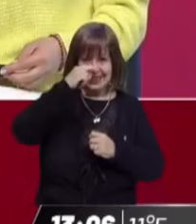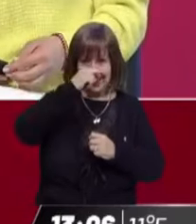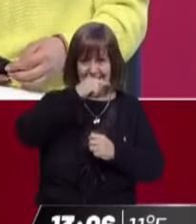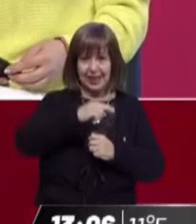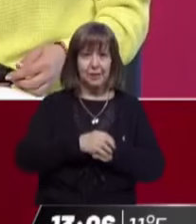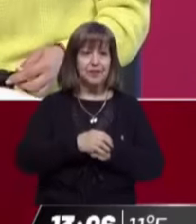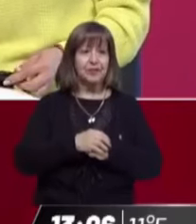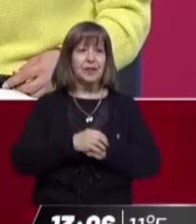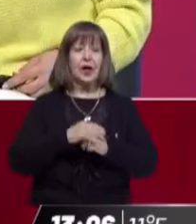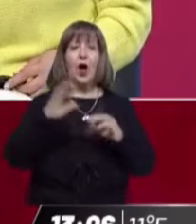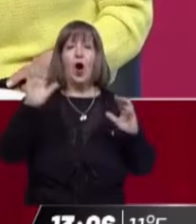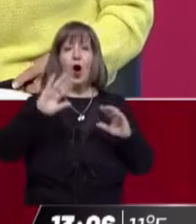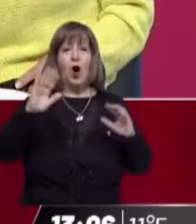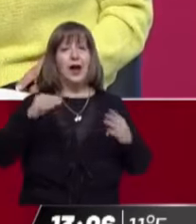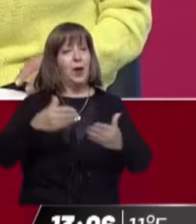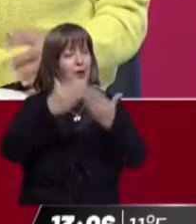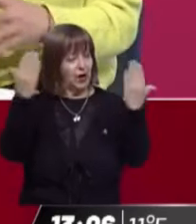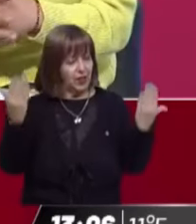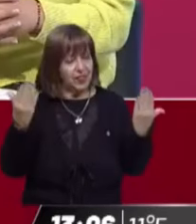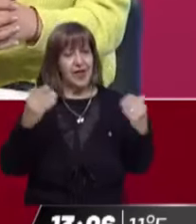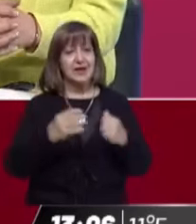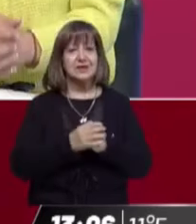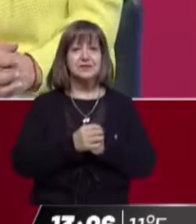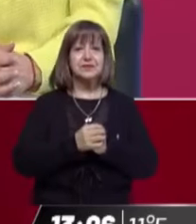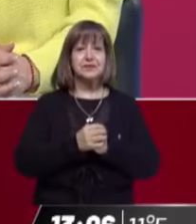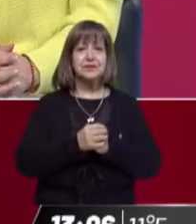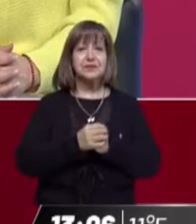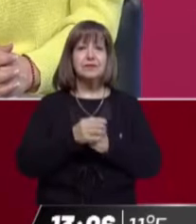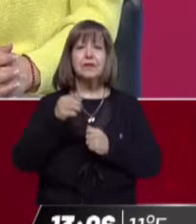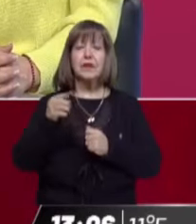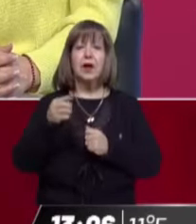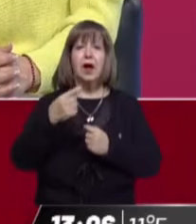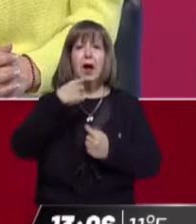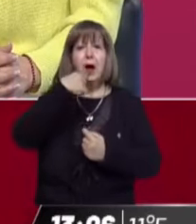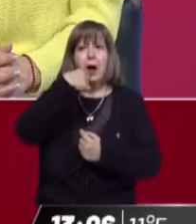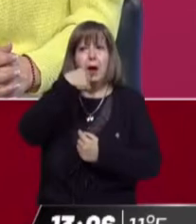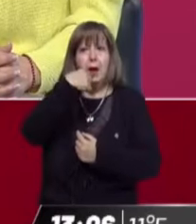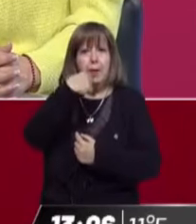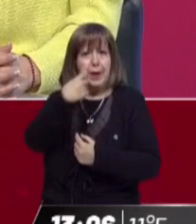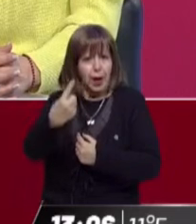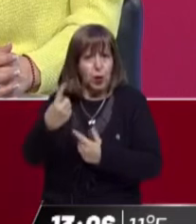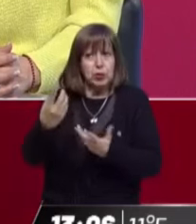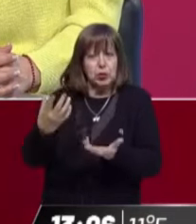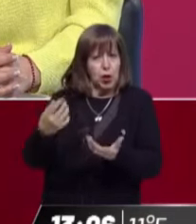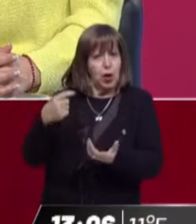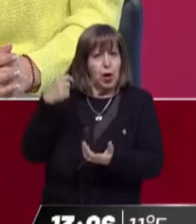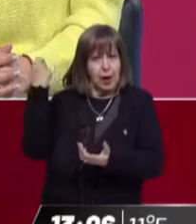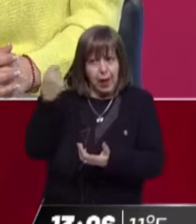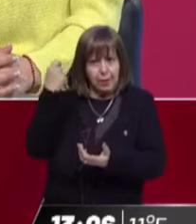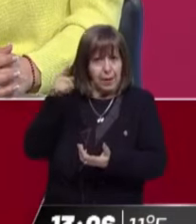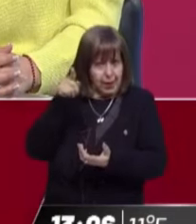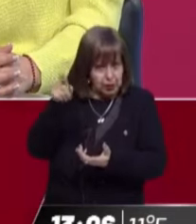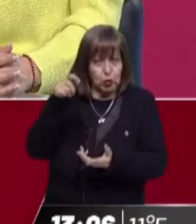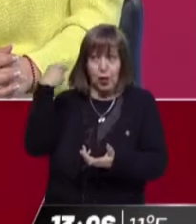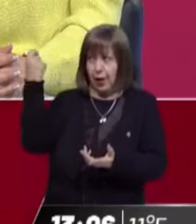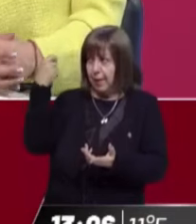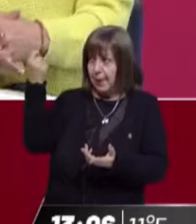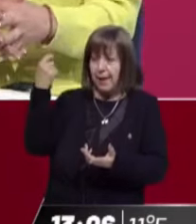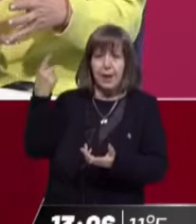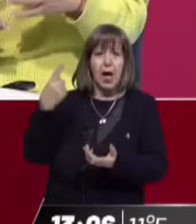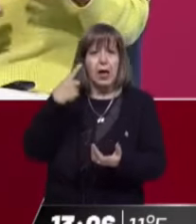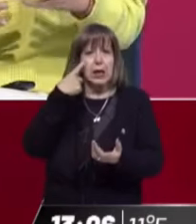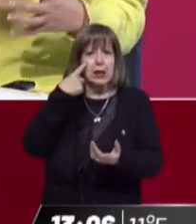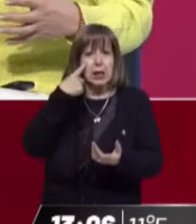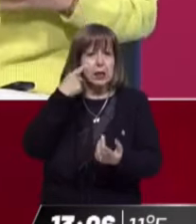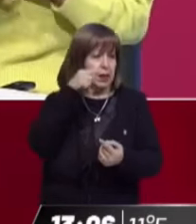¿Qué tal? Buen día. ¿Cómo les va, Sergio, Noelia? Un gusto estar con ustedes. Bueno, la Pampa, desde el punto de vista de los intendentes